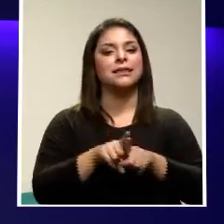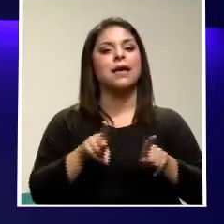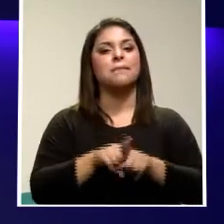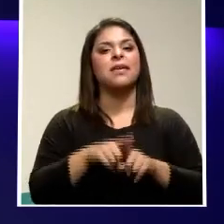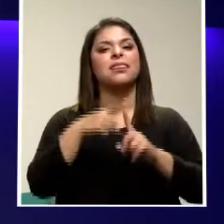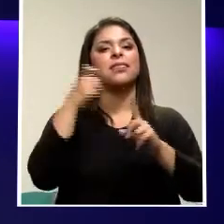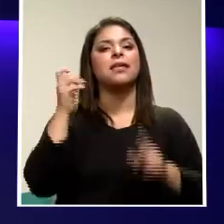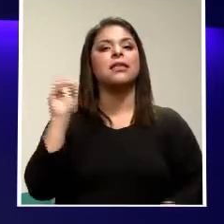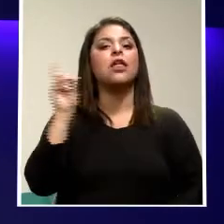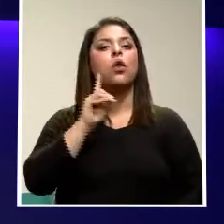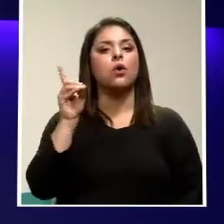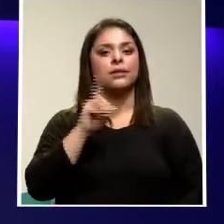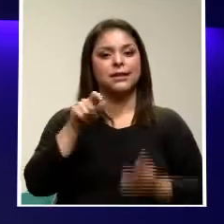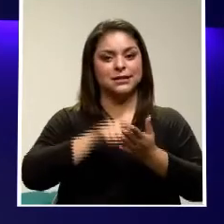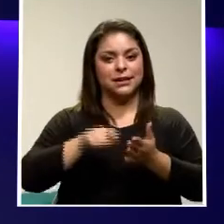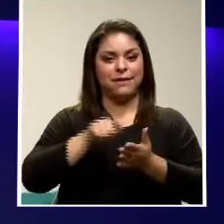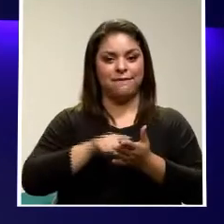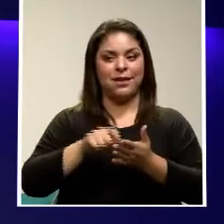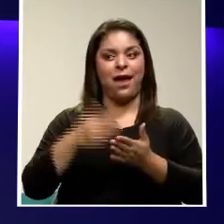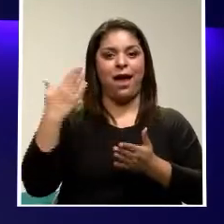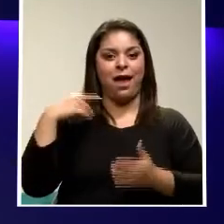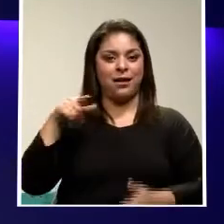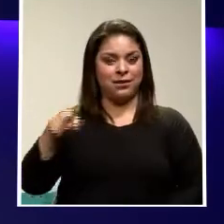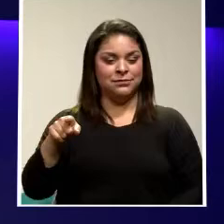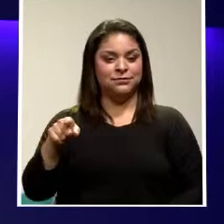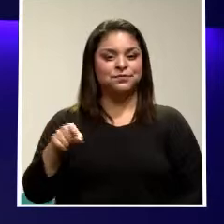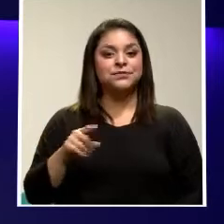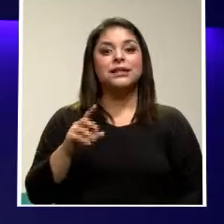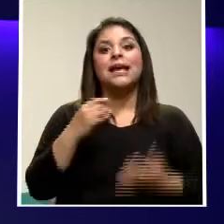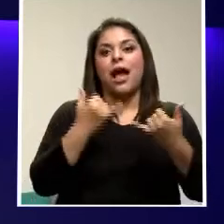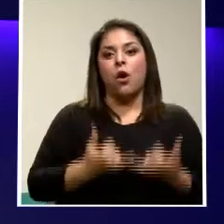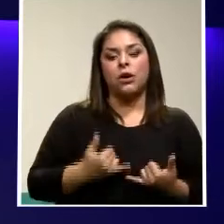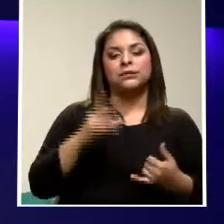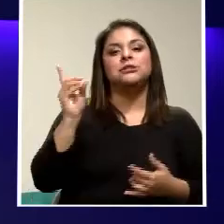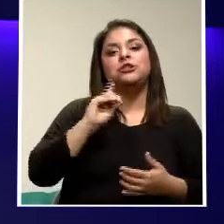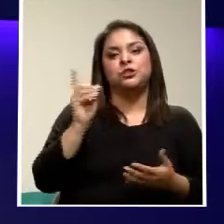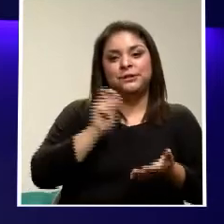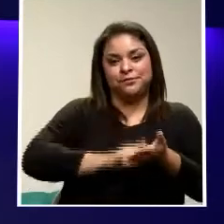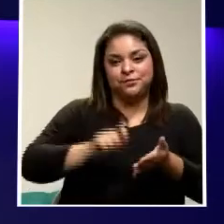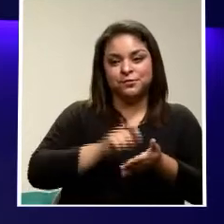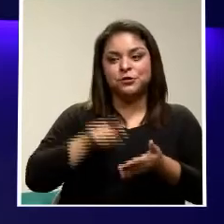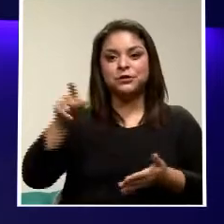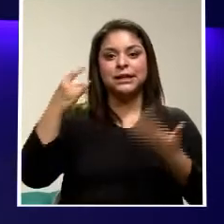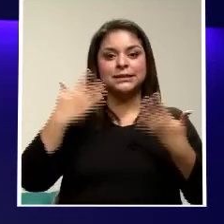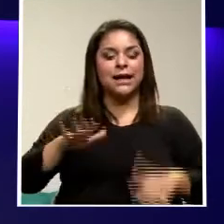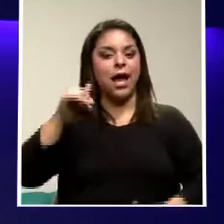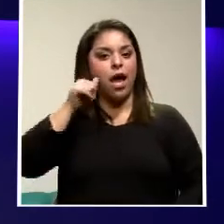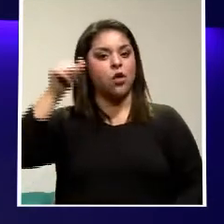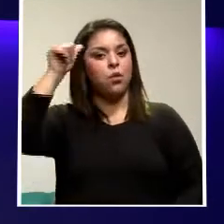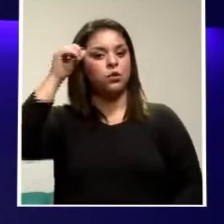dónde escribías entonces y desde dónde escribís ahora que sos un adulto, un hombre maduro?